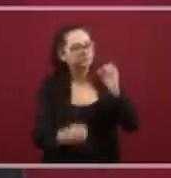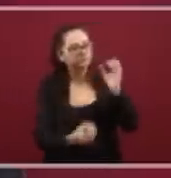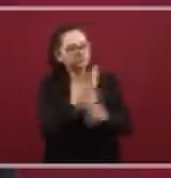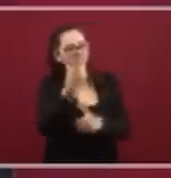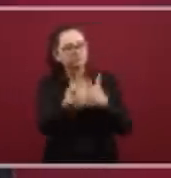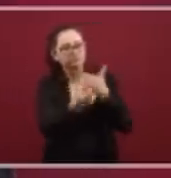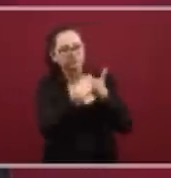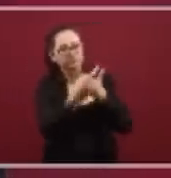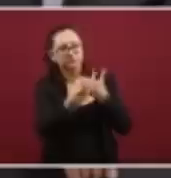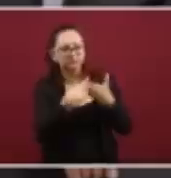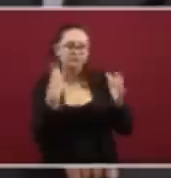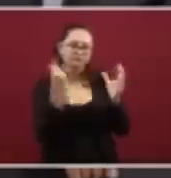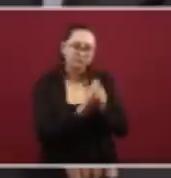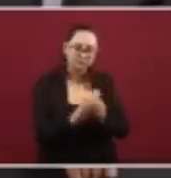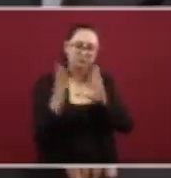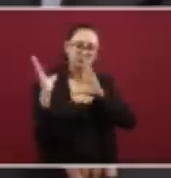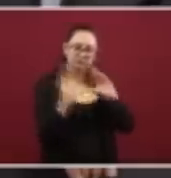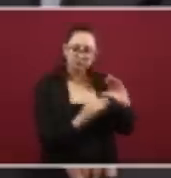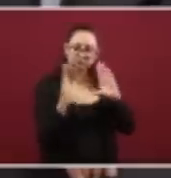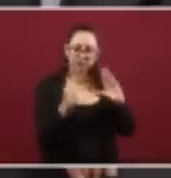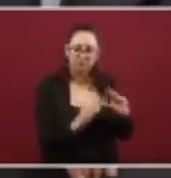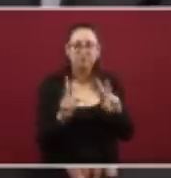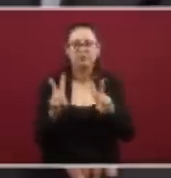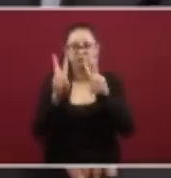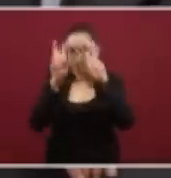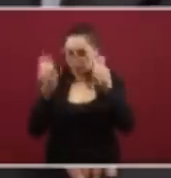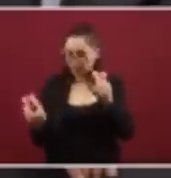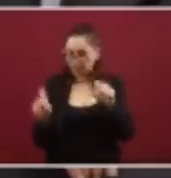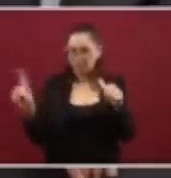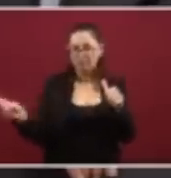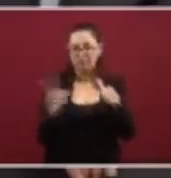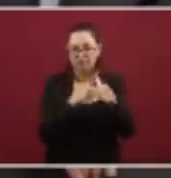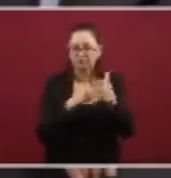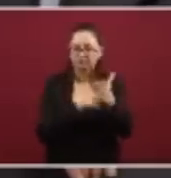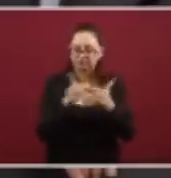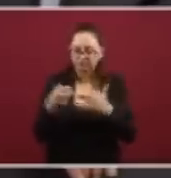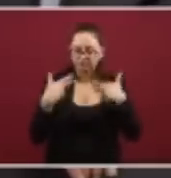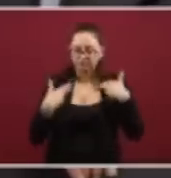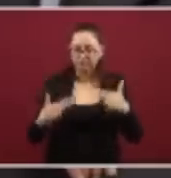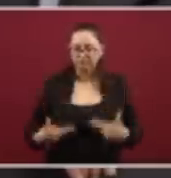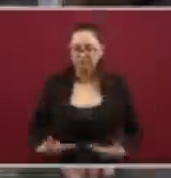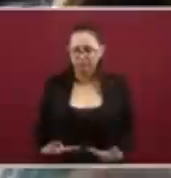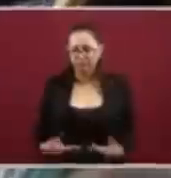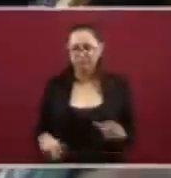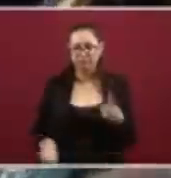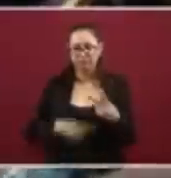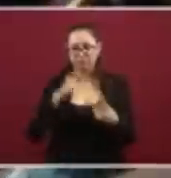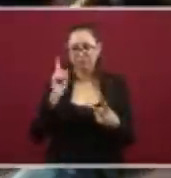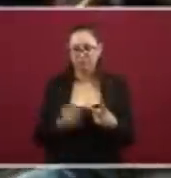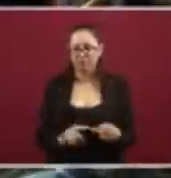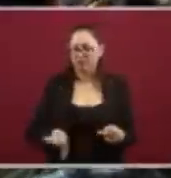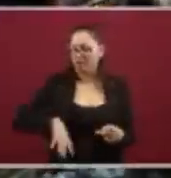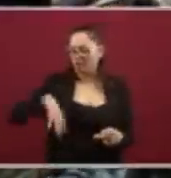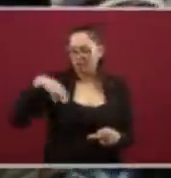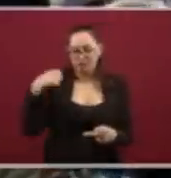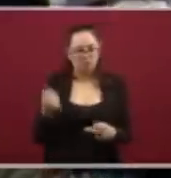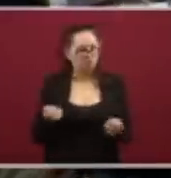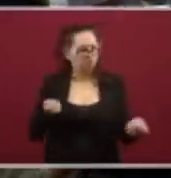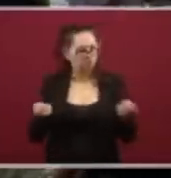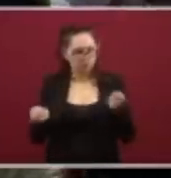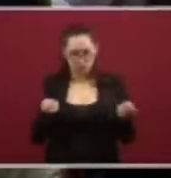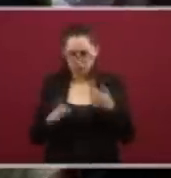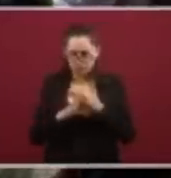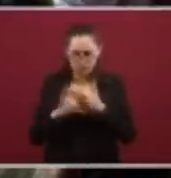capacitando derechos humanos en el uso adecuado de la